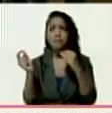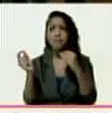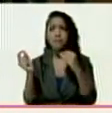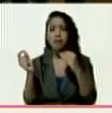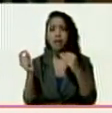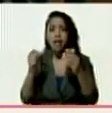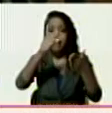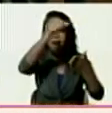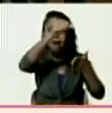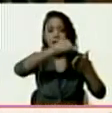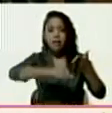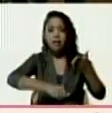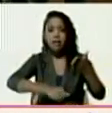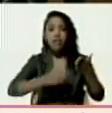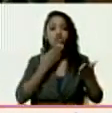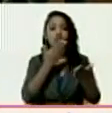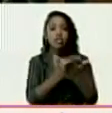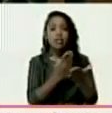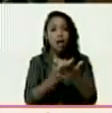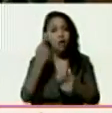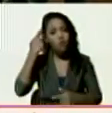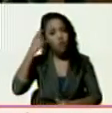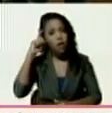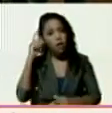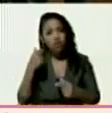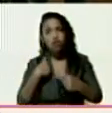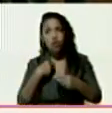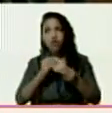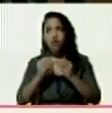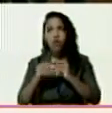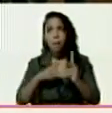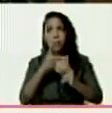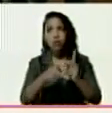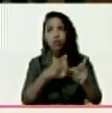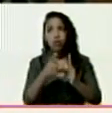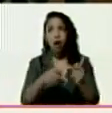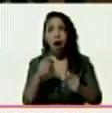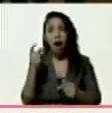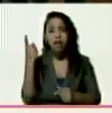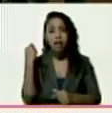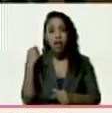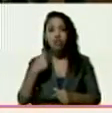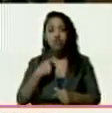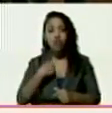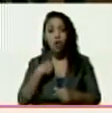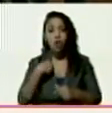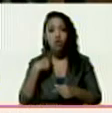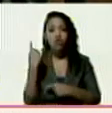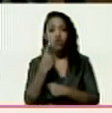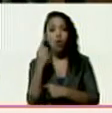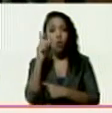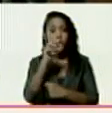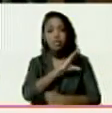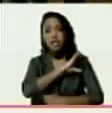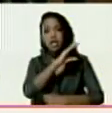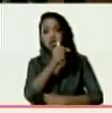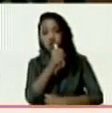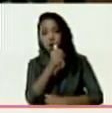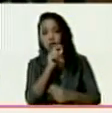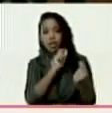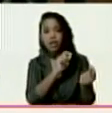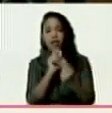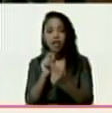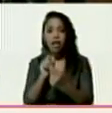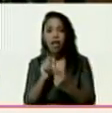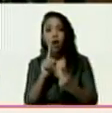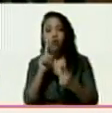la lista se le estamos solicitando. Recuerda que yo no manejé el proceso de ayer. Ayer hubo un director de debate, ayer